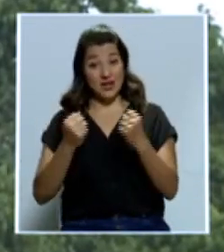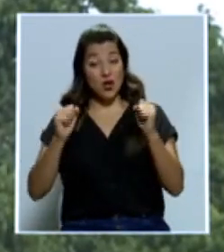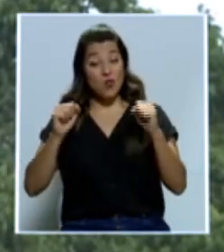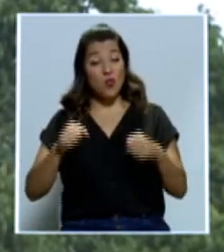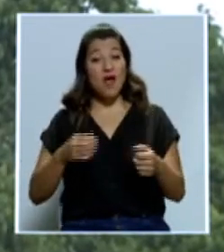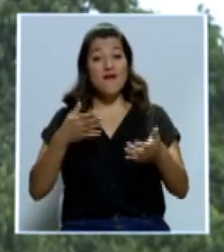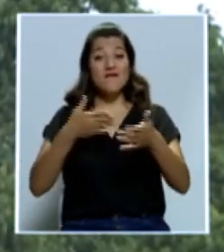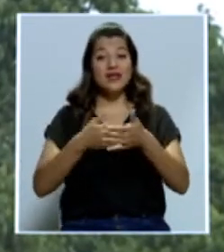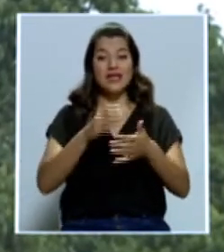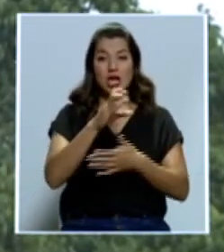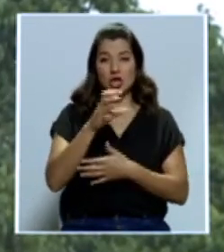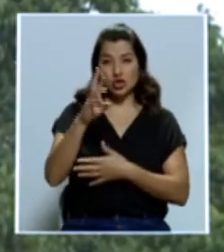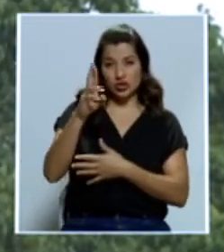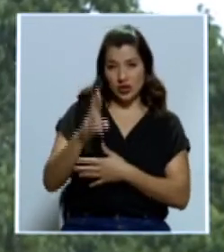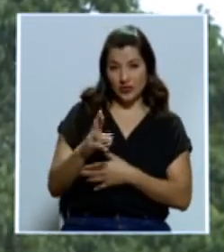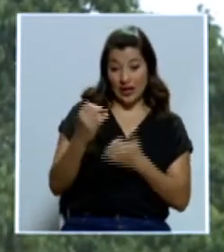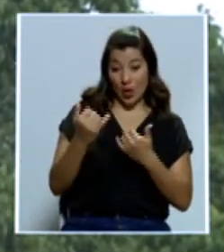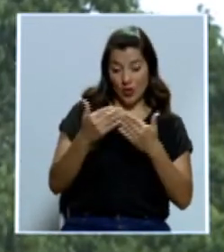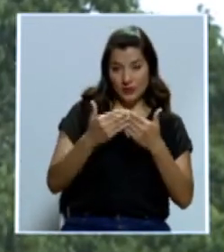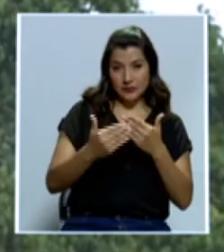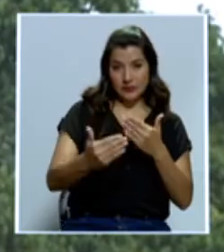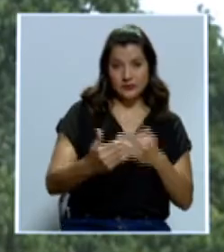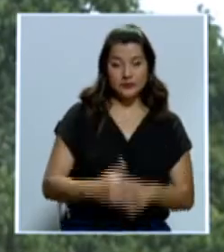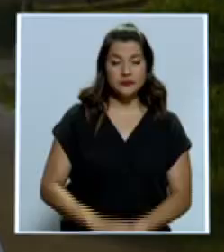país durante estos meses.